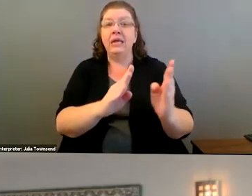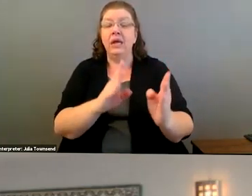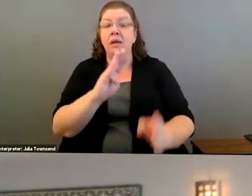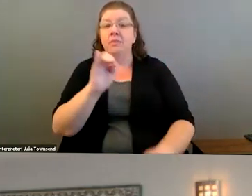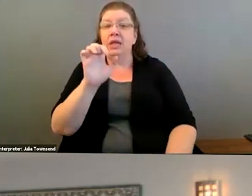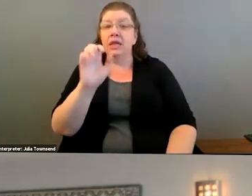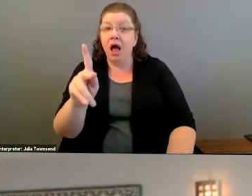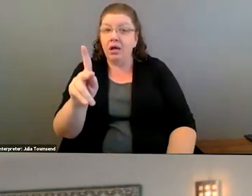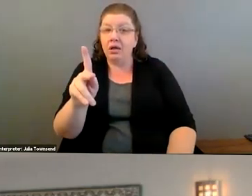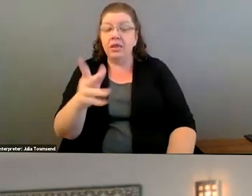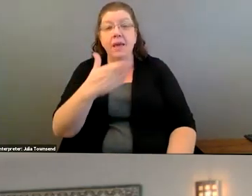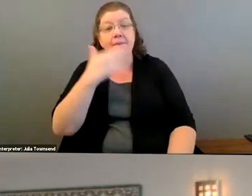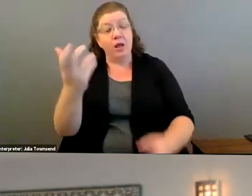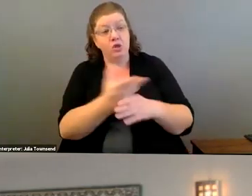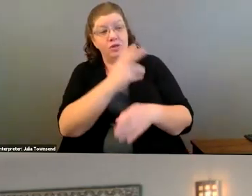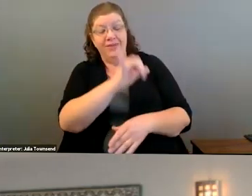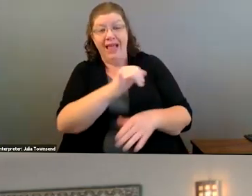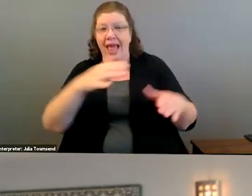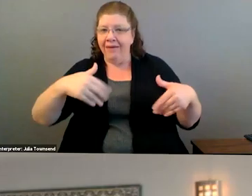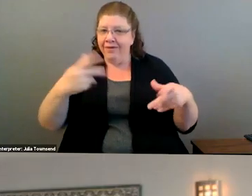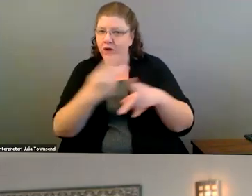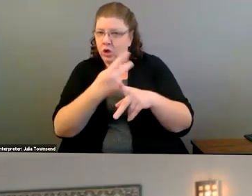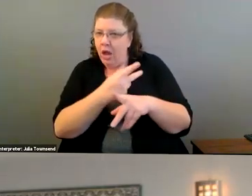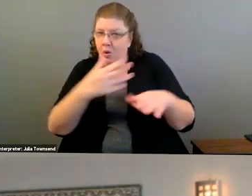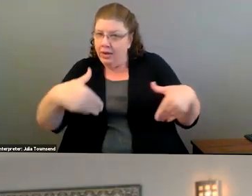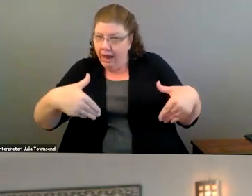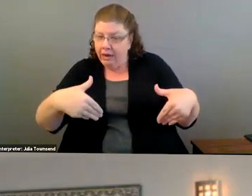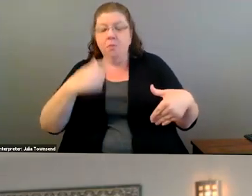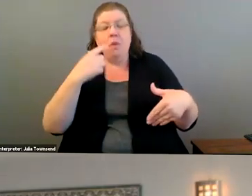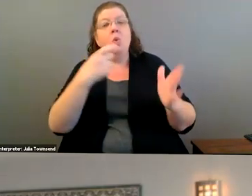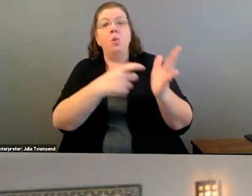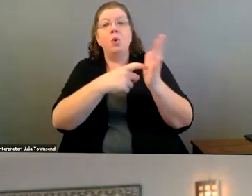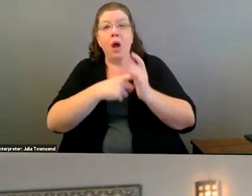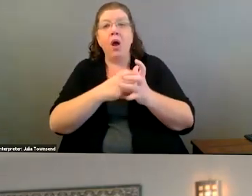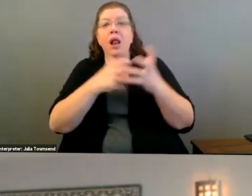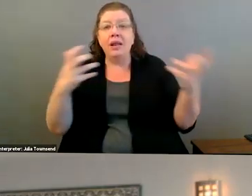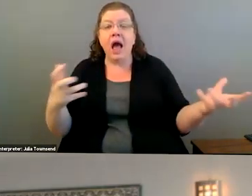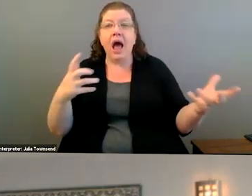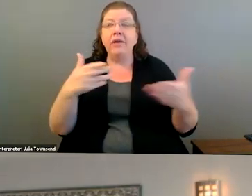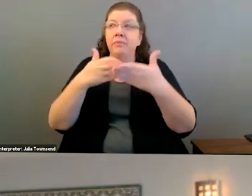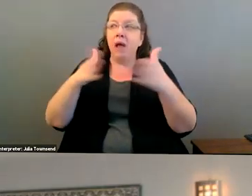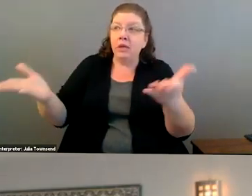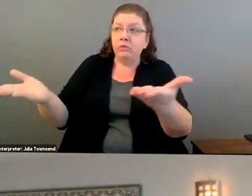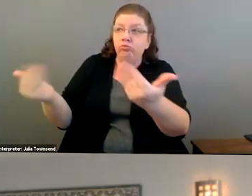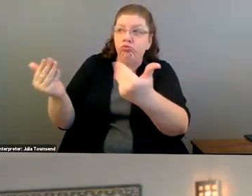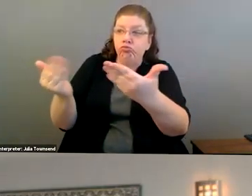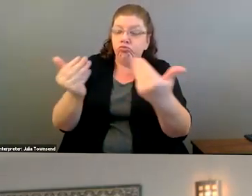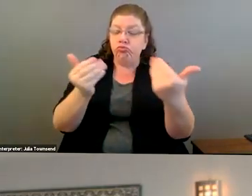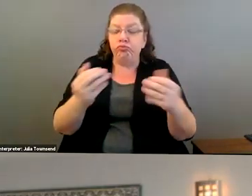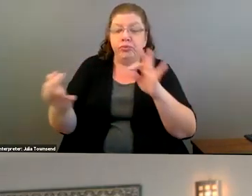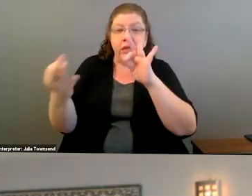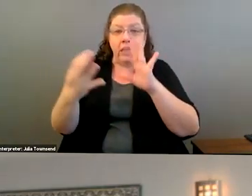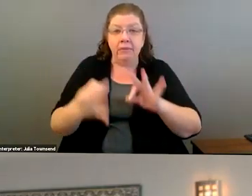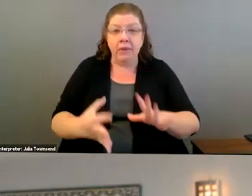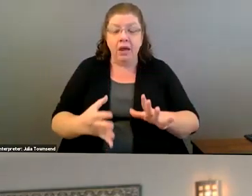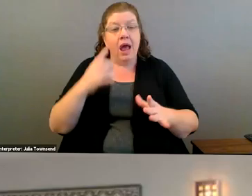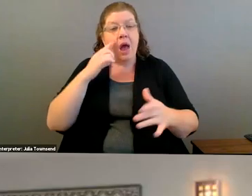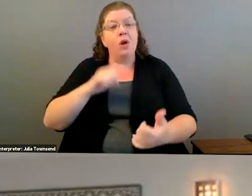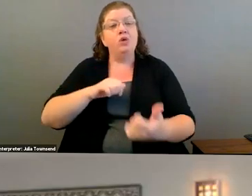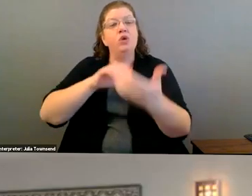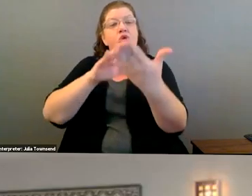yo entiendo el mejor uso de esta parcela es aún por determinarse y va a requerir mucha participación perspectiva ciudadana y